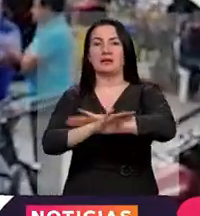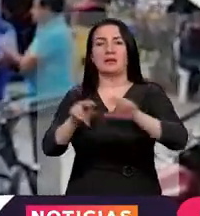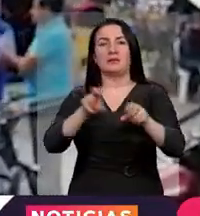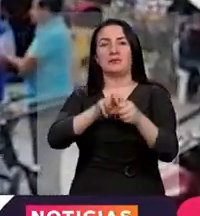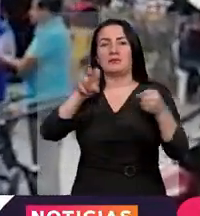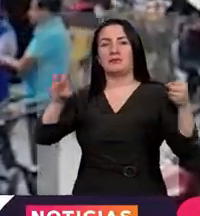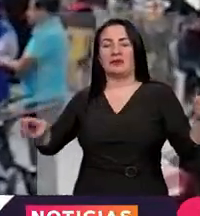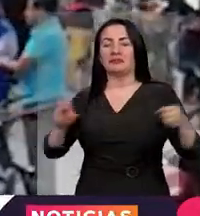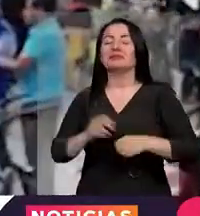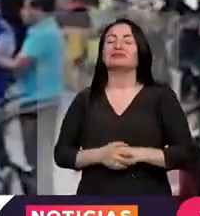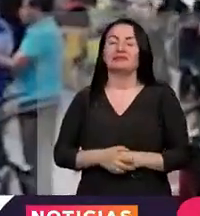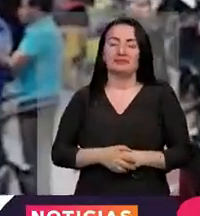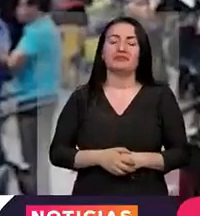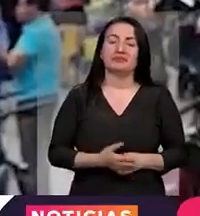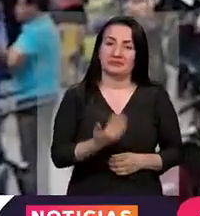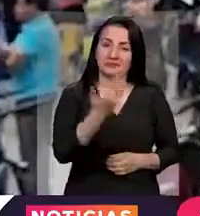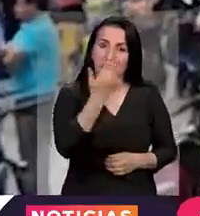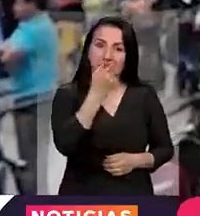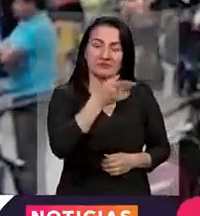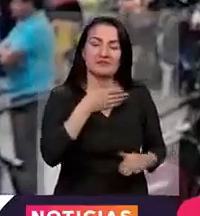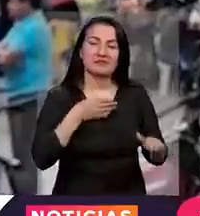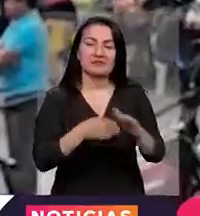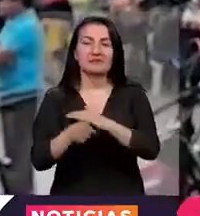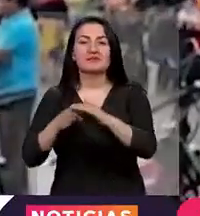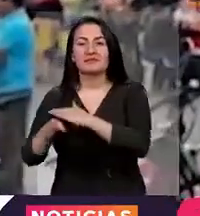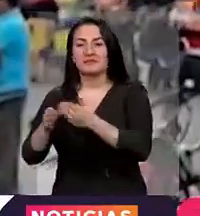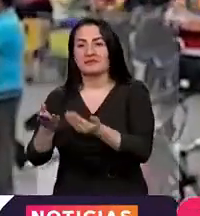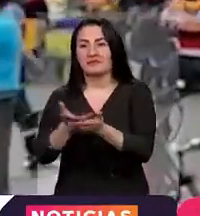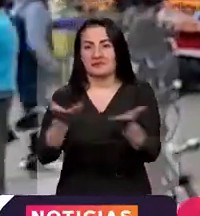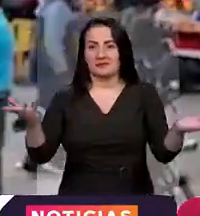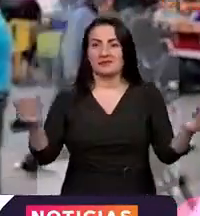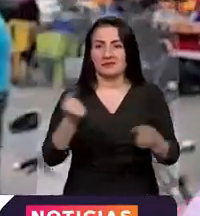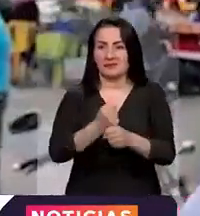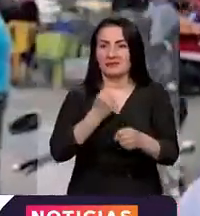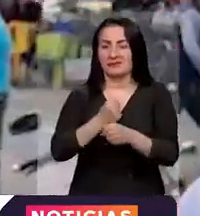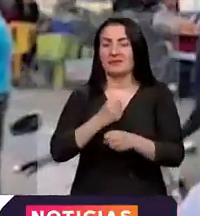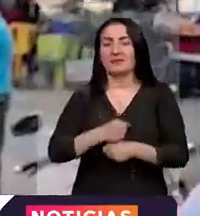de Medidas Correctivas, que esto les permite acceder a muchas ofertas del distrito si no tiene comparendos.